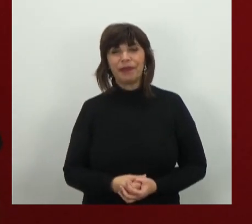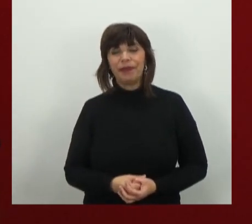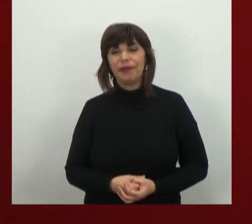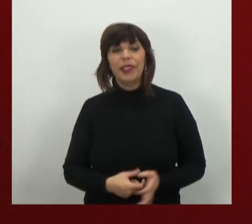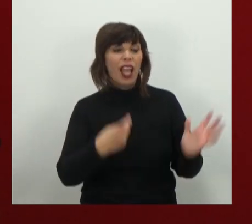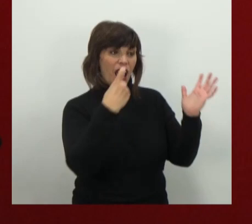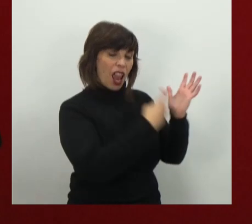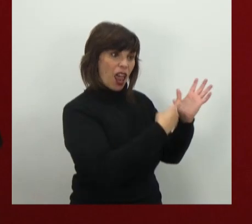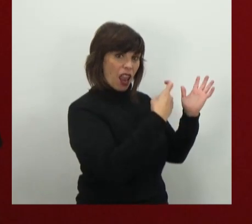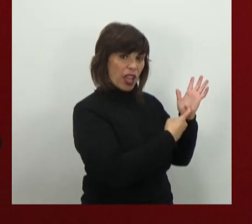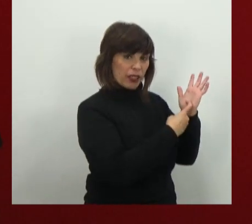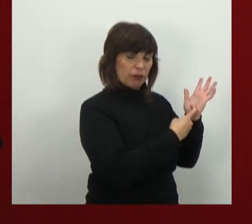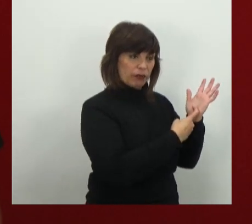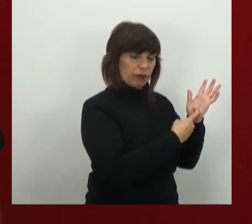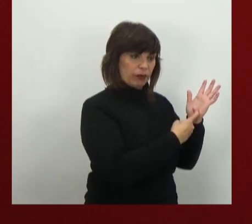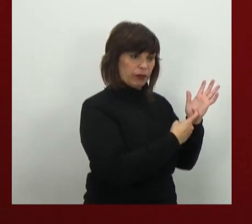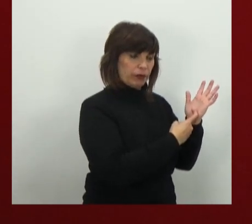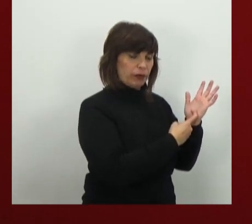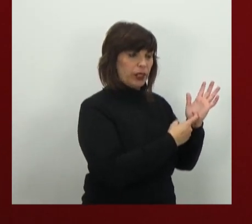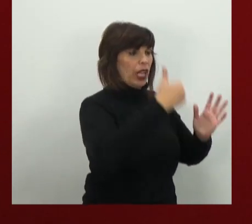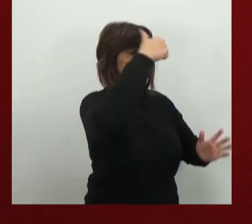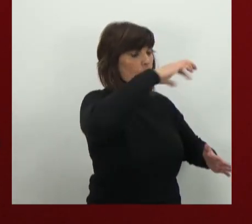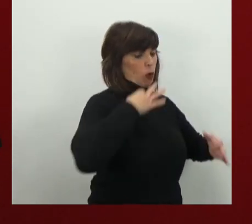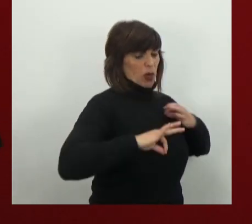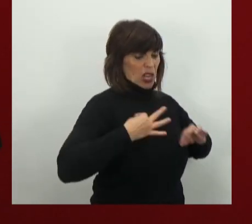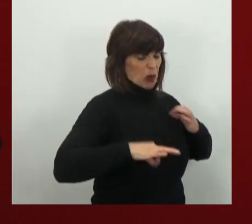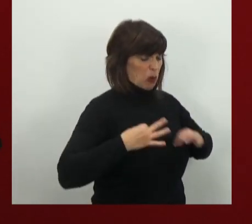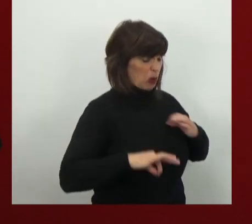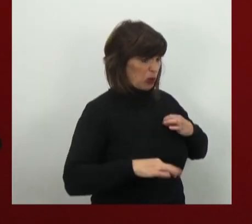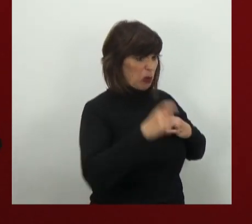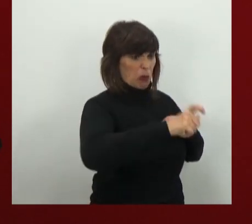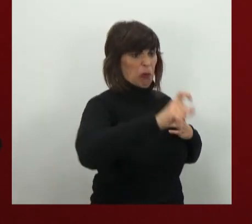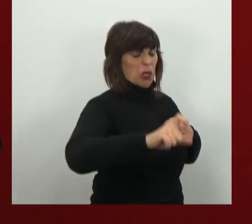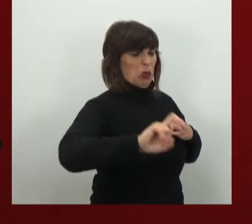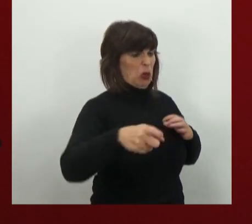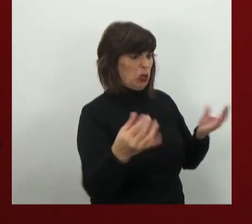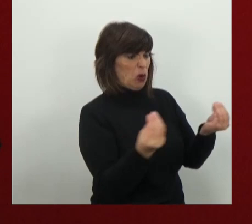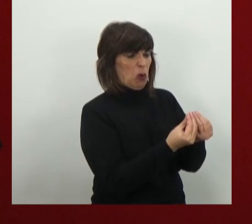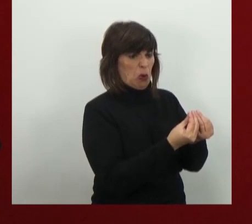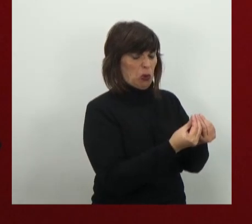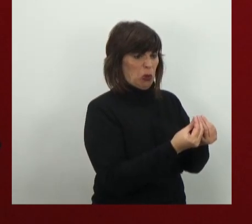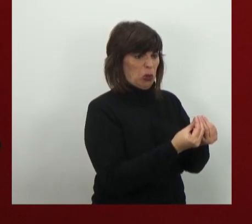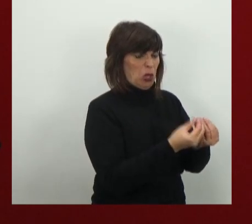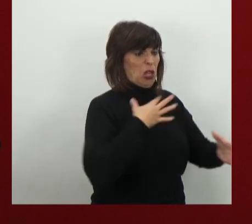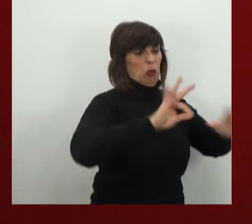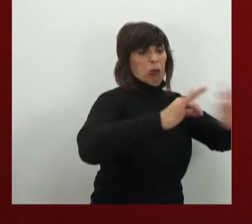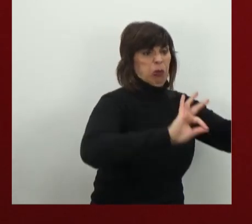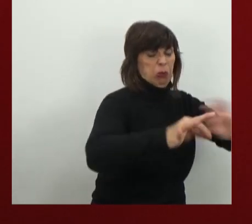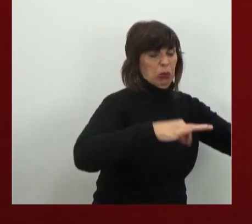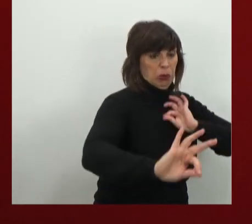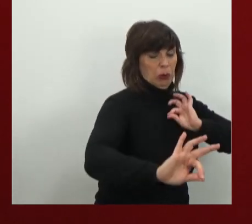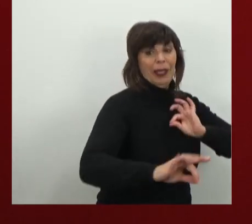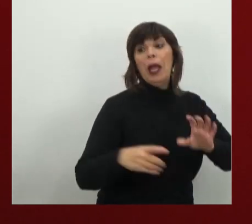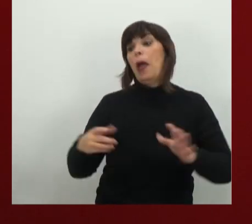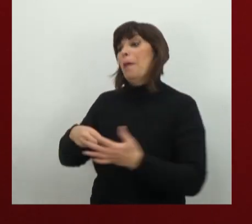Bajo la ley, el leproso ensucia a otros. Bajo la gracia, el